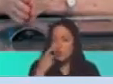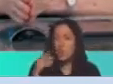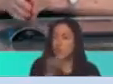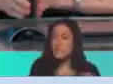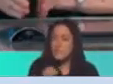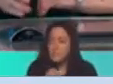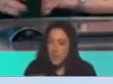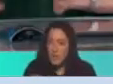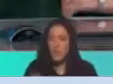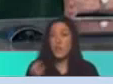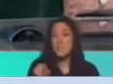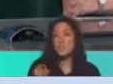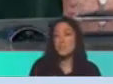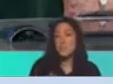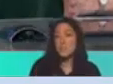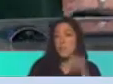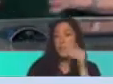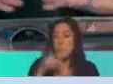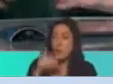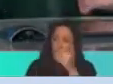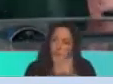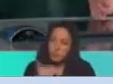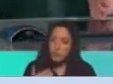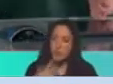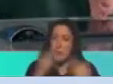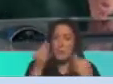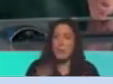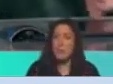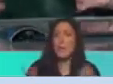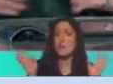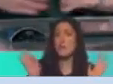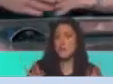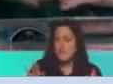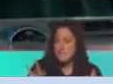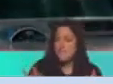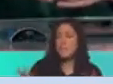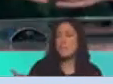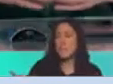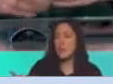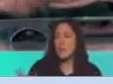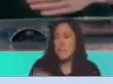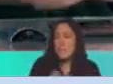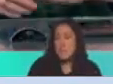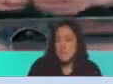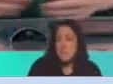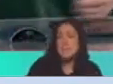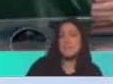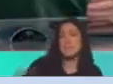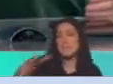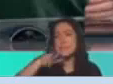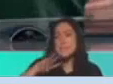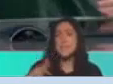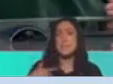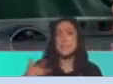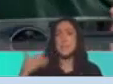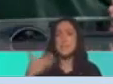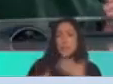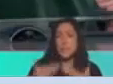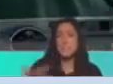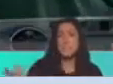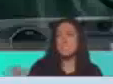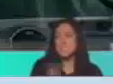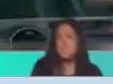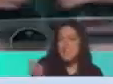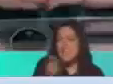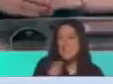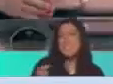proceso como es tan compleja la puesta en marcha de estos aparatos son procesos que llevan meses semanas meses